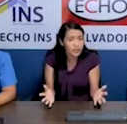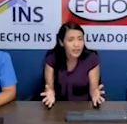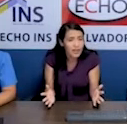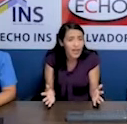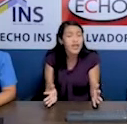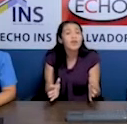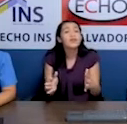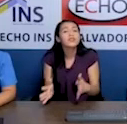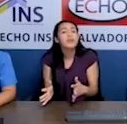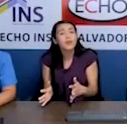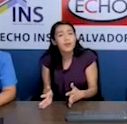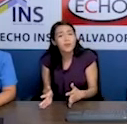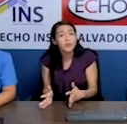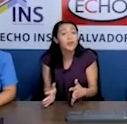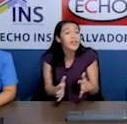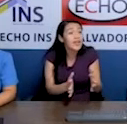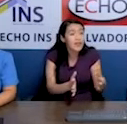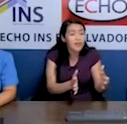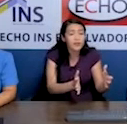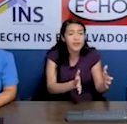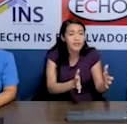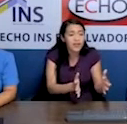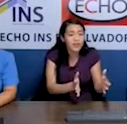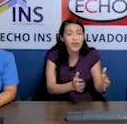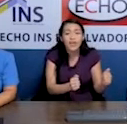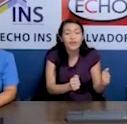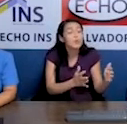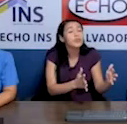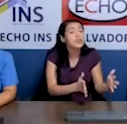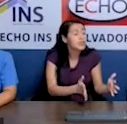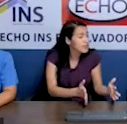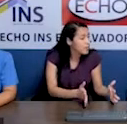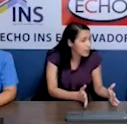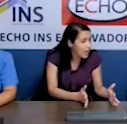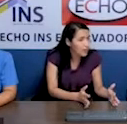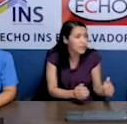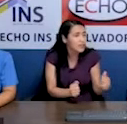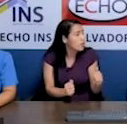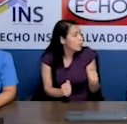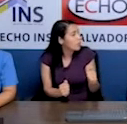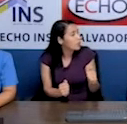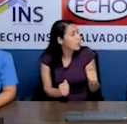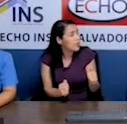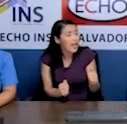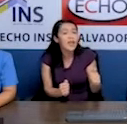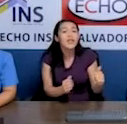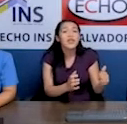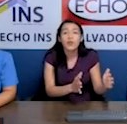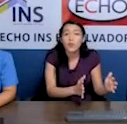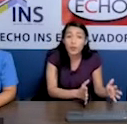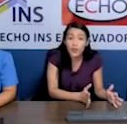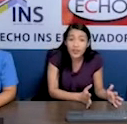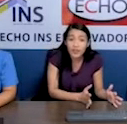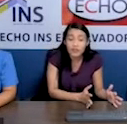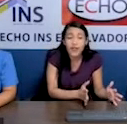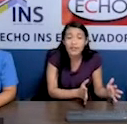como resonancia, pero sí podemos poner en un estado, en una posición de seguridad al paciente cuando convulsiona,